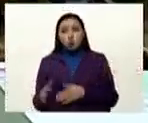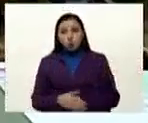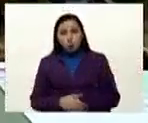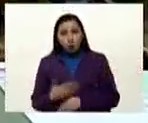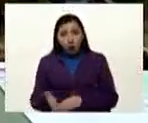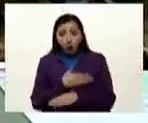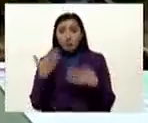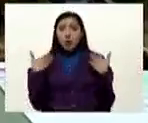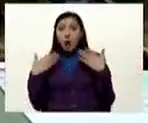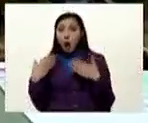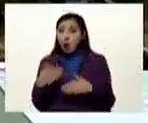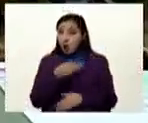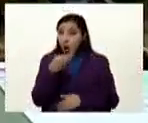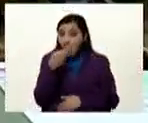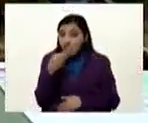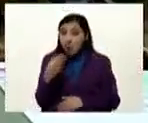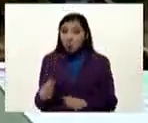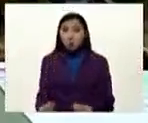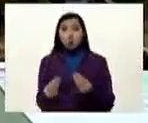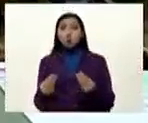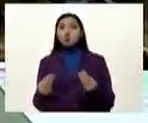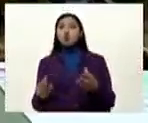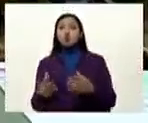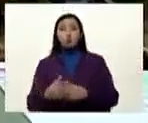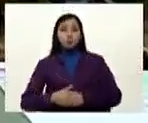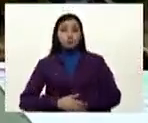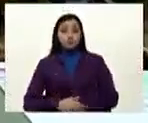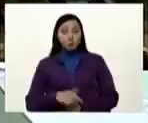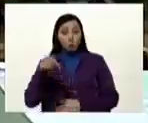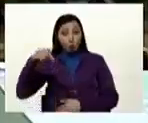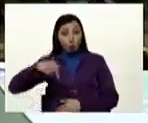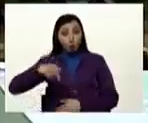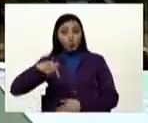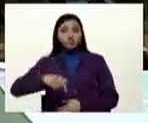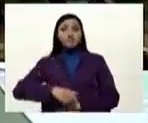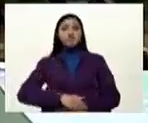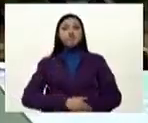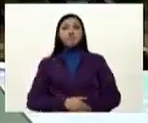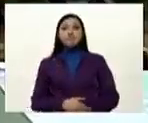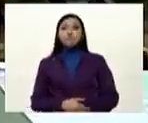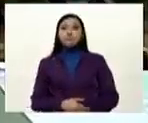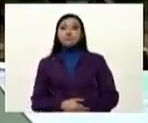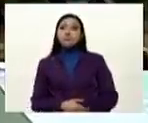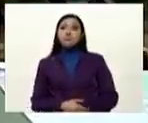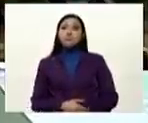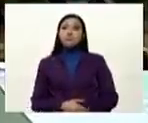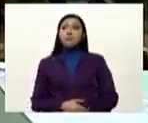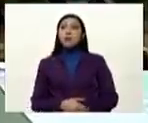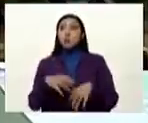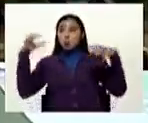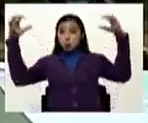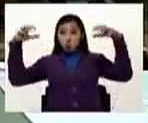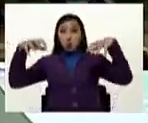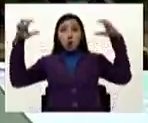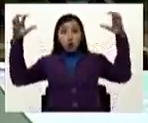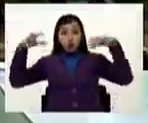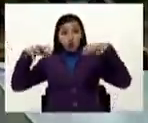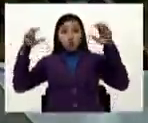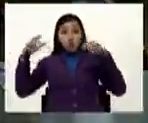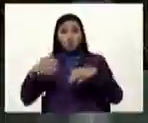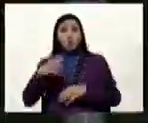calurosa, bastante calurosa estuvo la tarde. Y como hay tanta humedad, con el